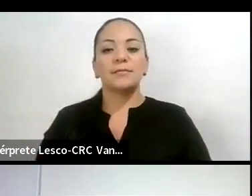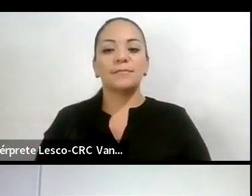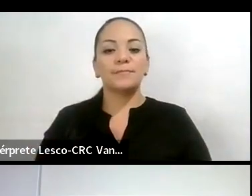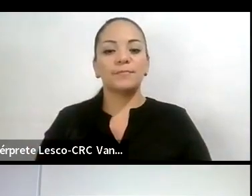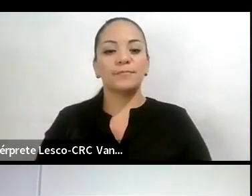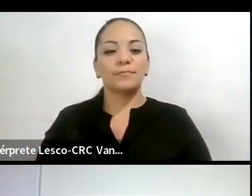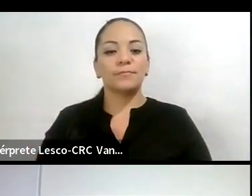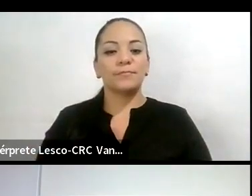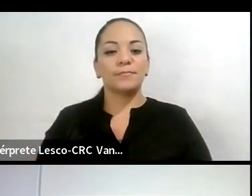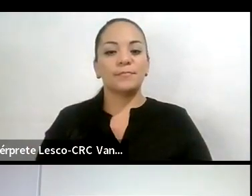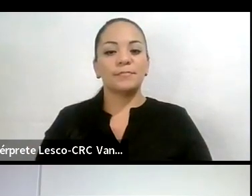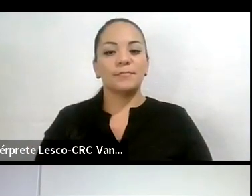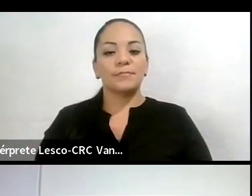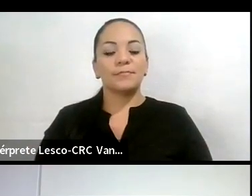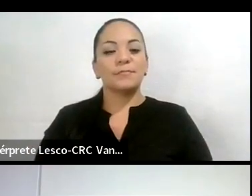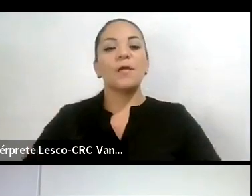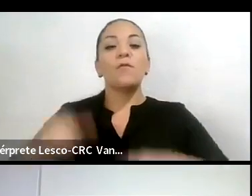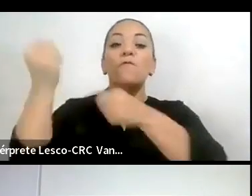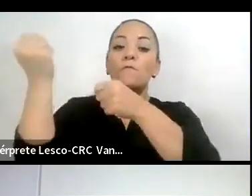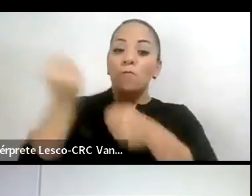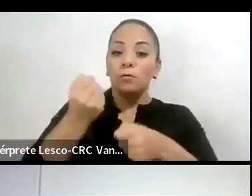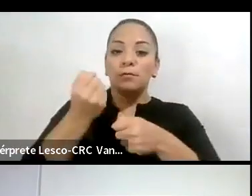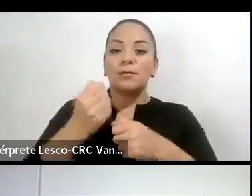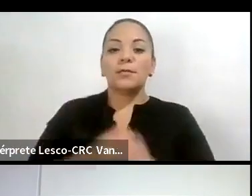Y la fundación